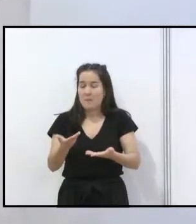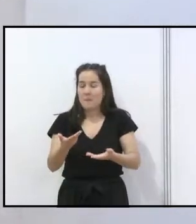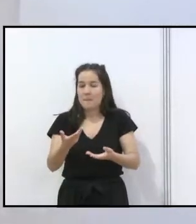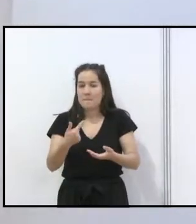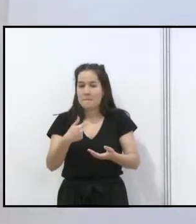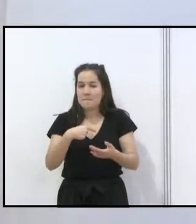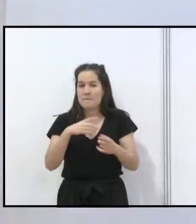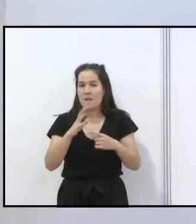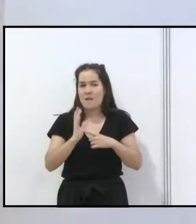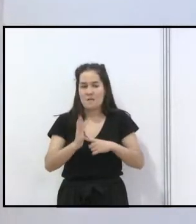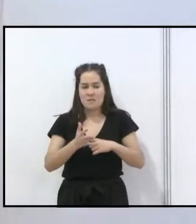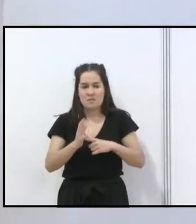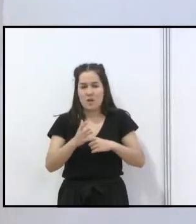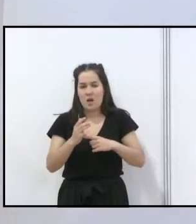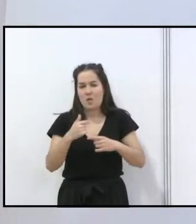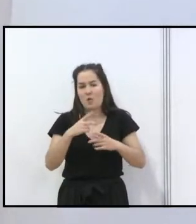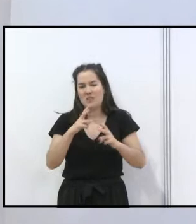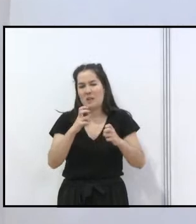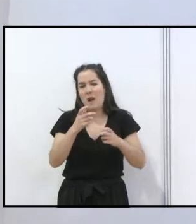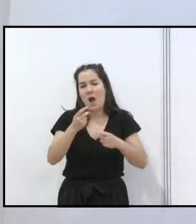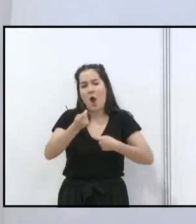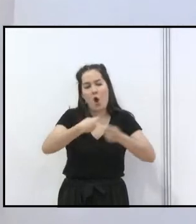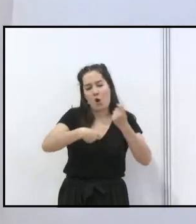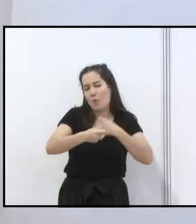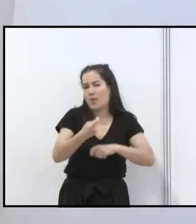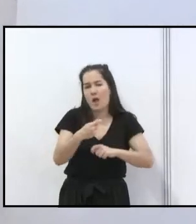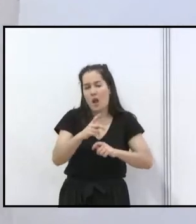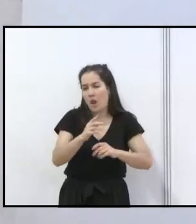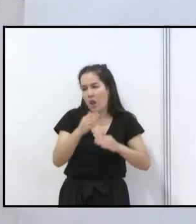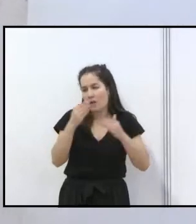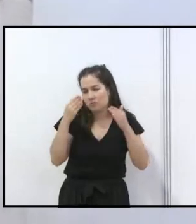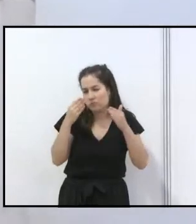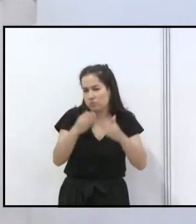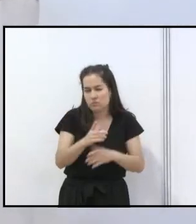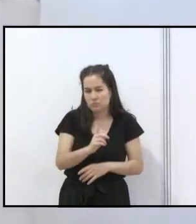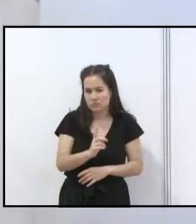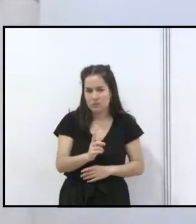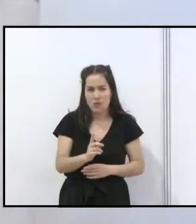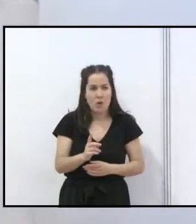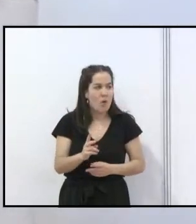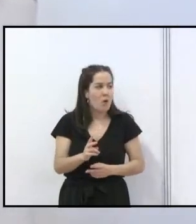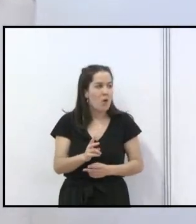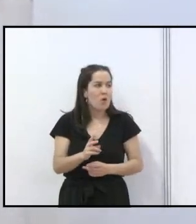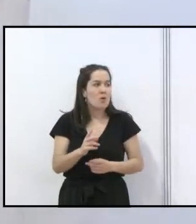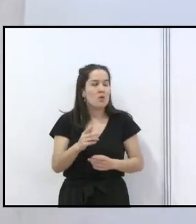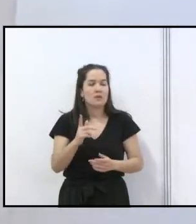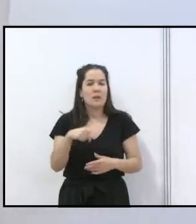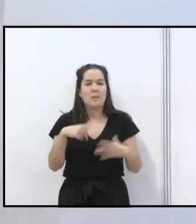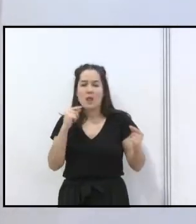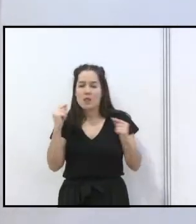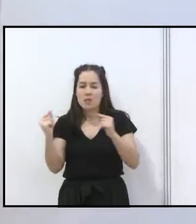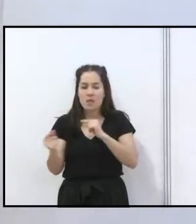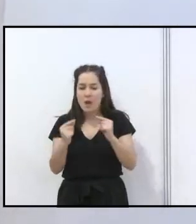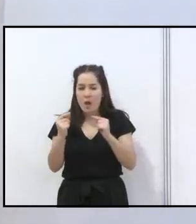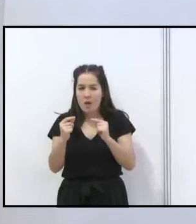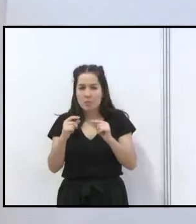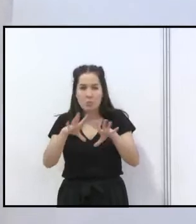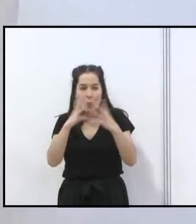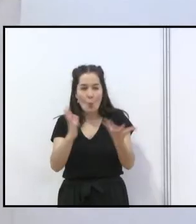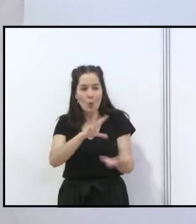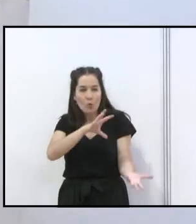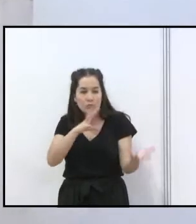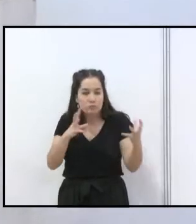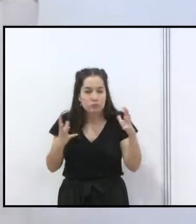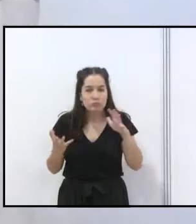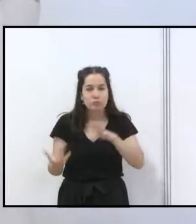en lo comercial, que es una visión muy pobre de la literatura, sino en estos debates que van surgiendo en un mundo que va cambiando. Creo que